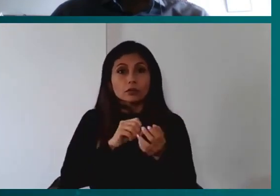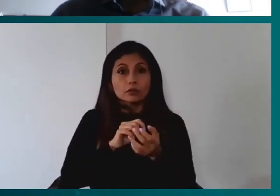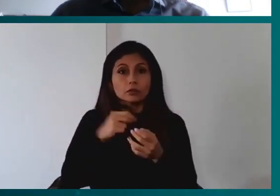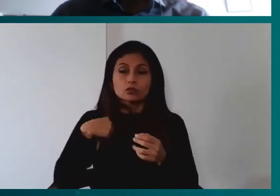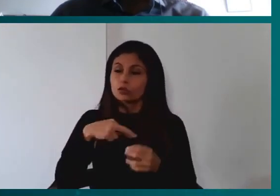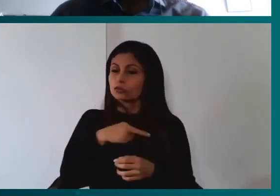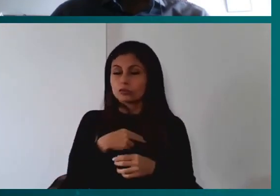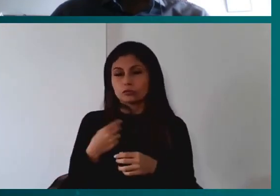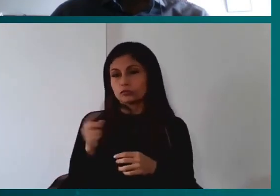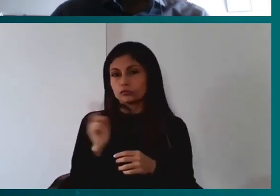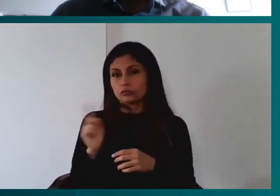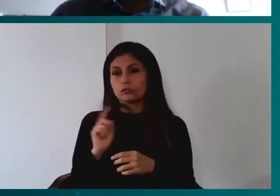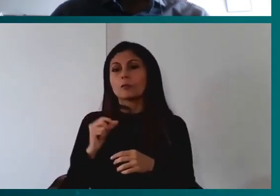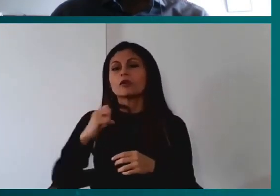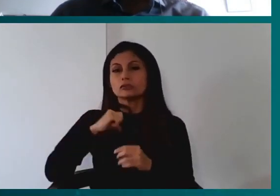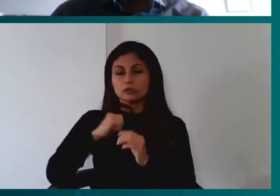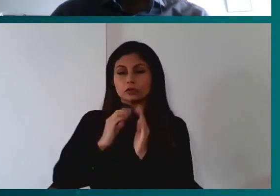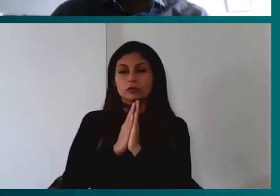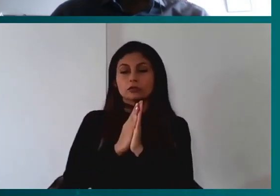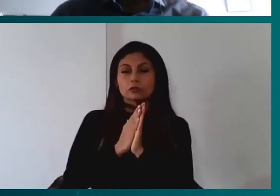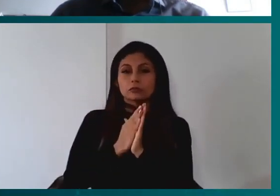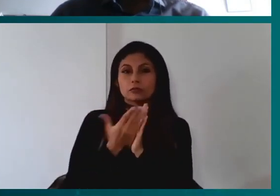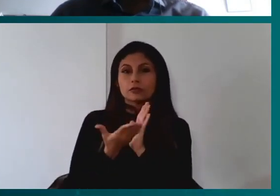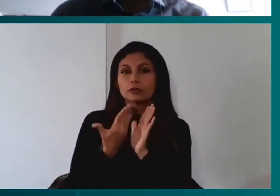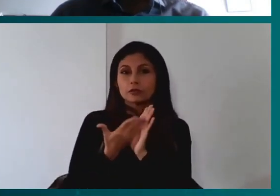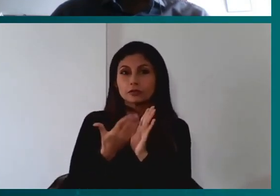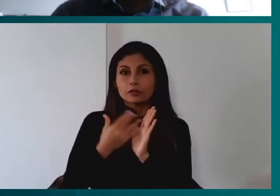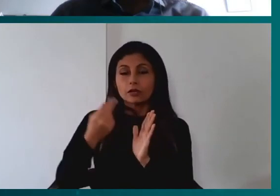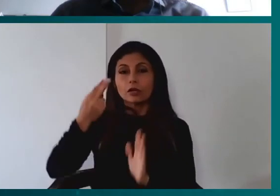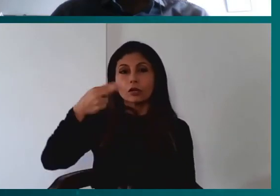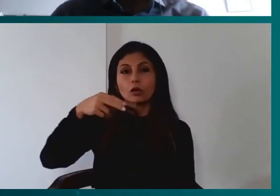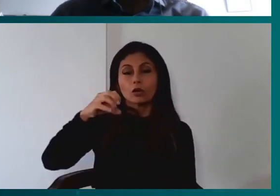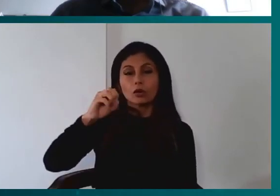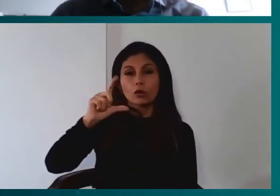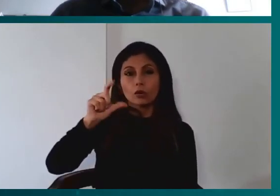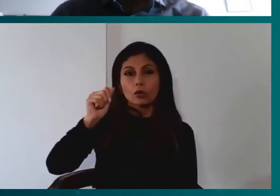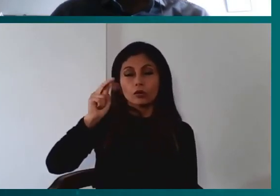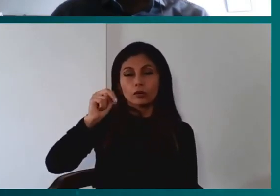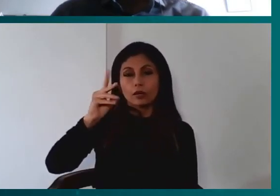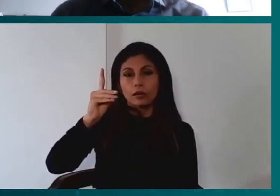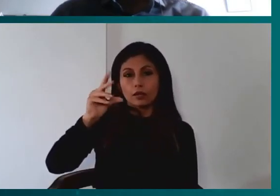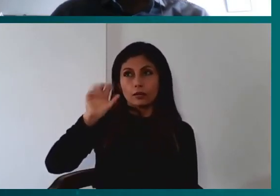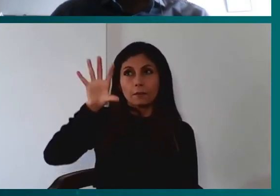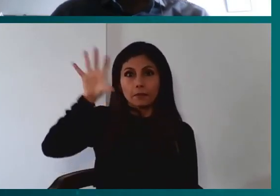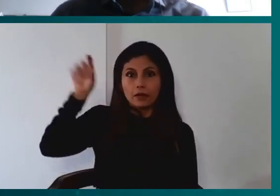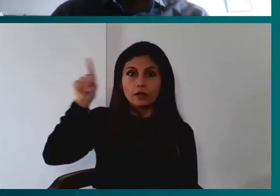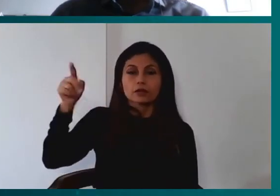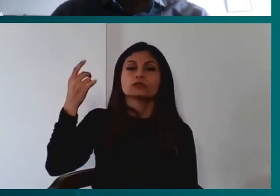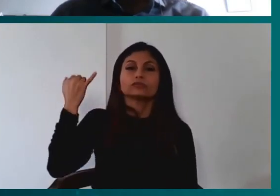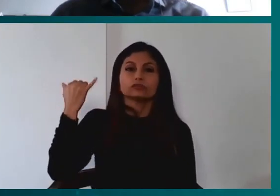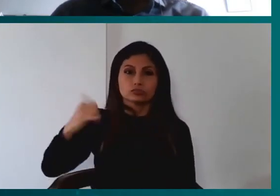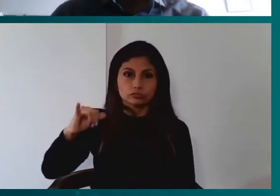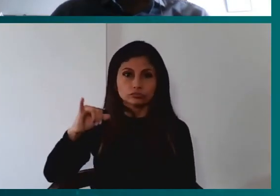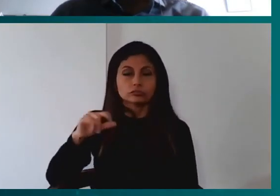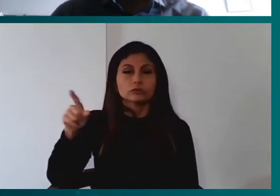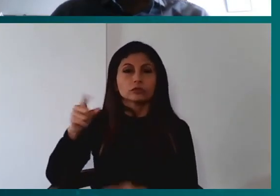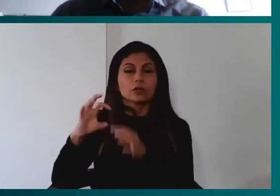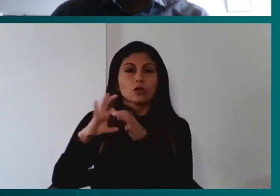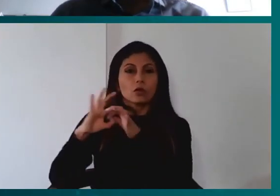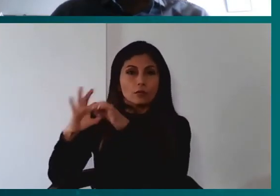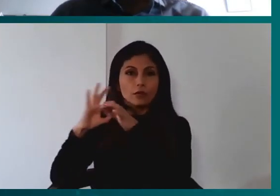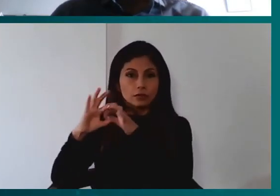hecho nosotros, pero acá en Holanda, uno de los partners con los